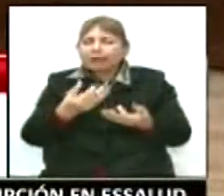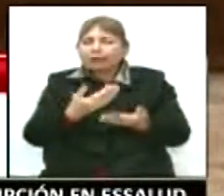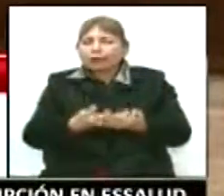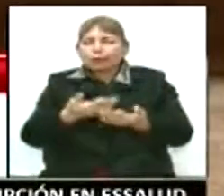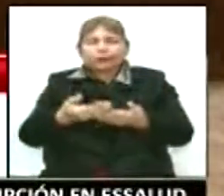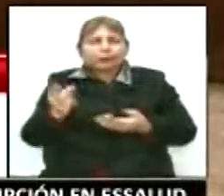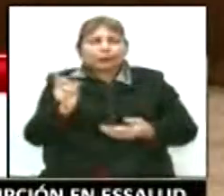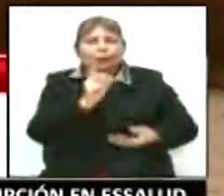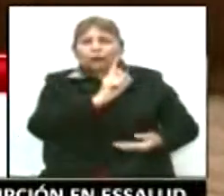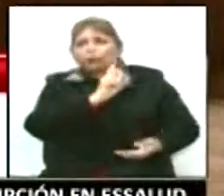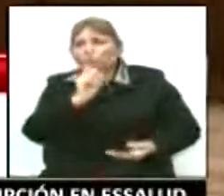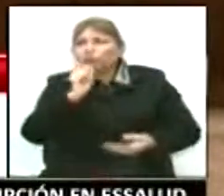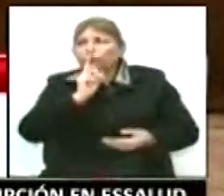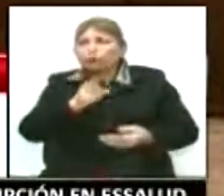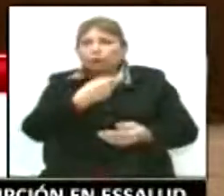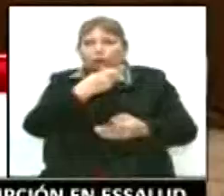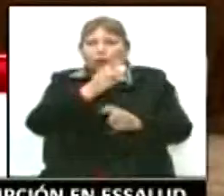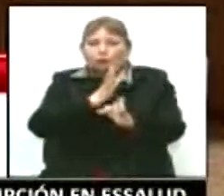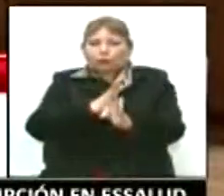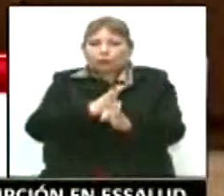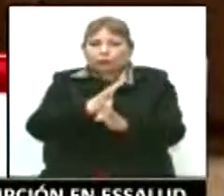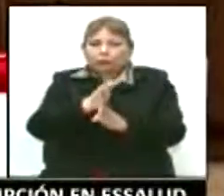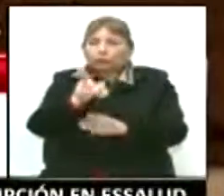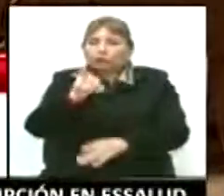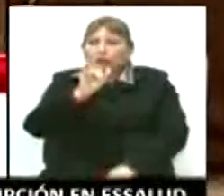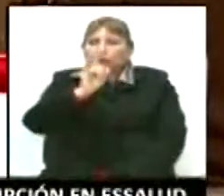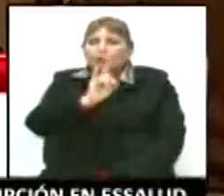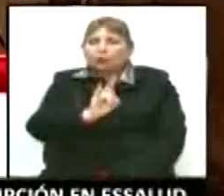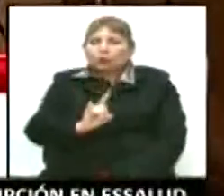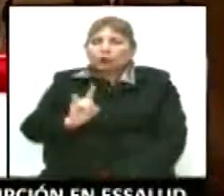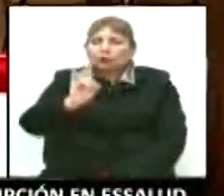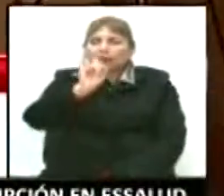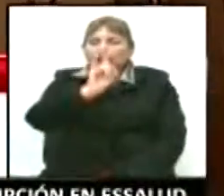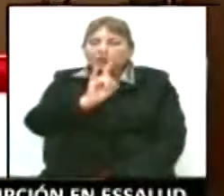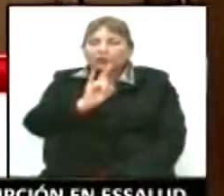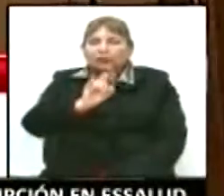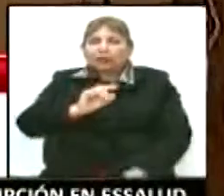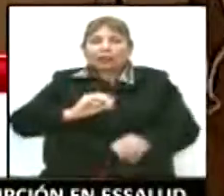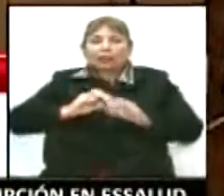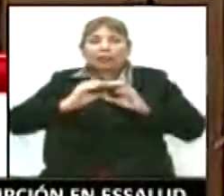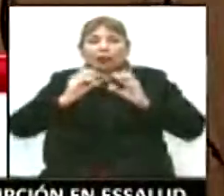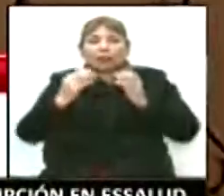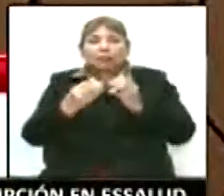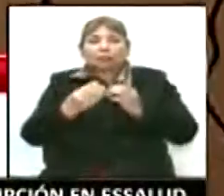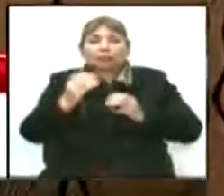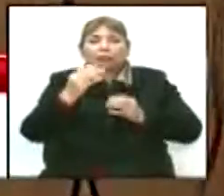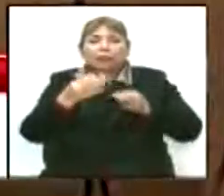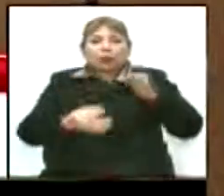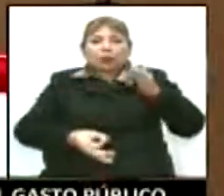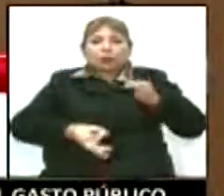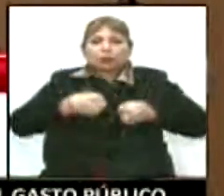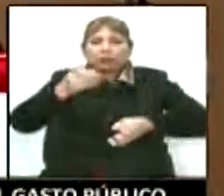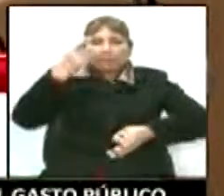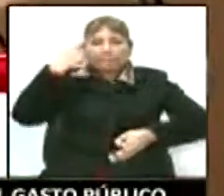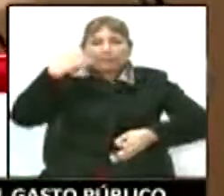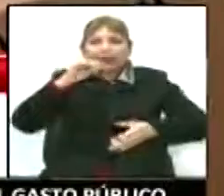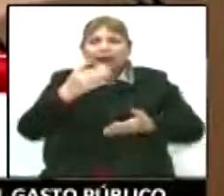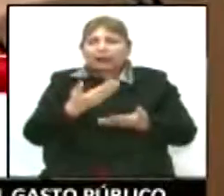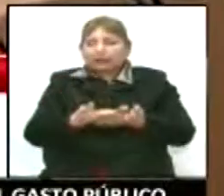no son correctas. Usted está utilizando la Comisión de Justicia para